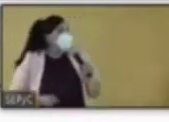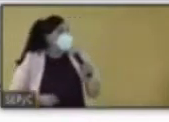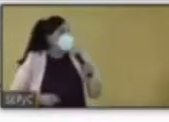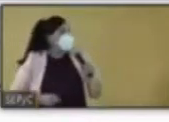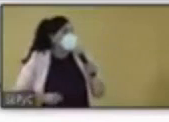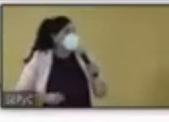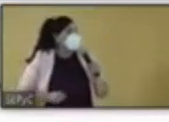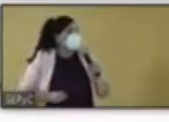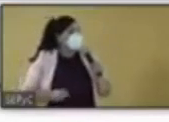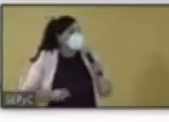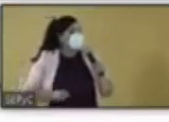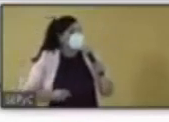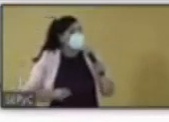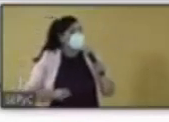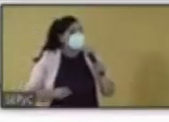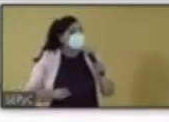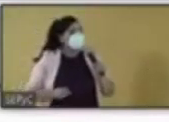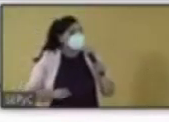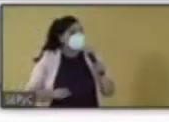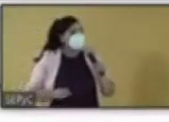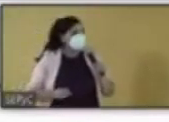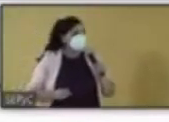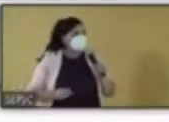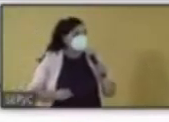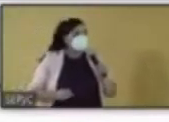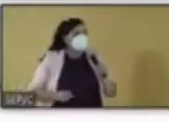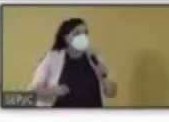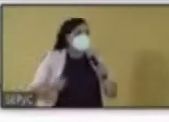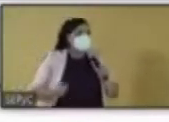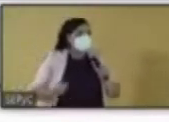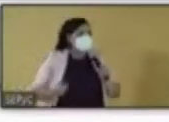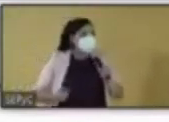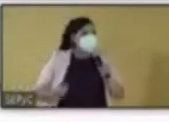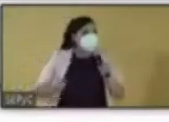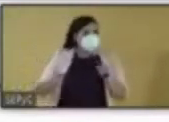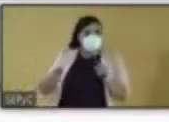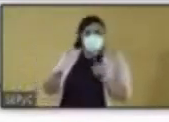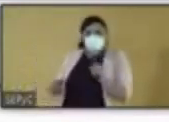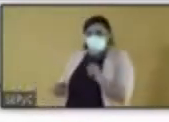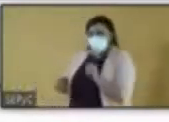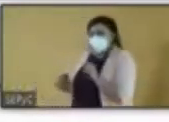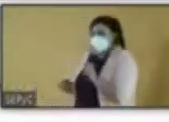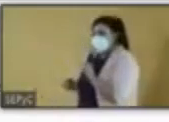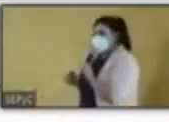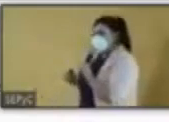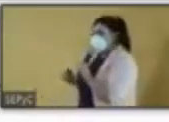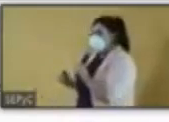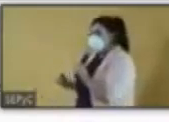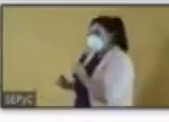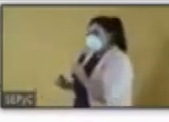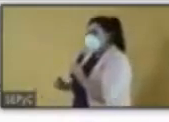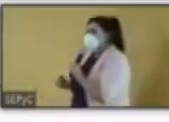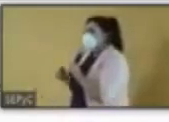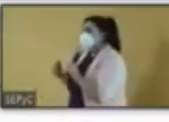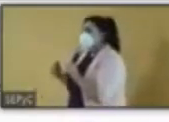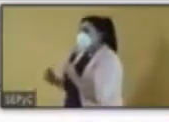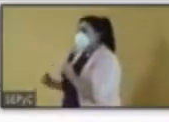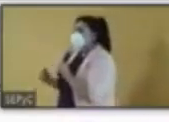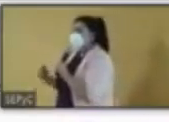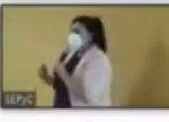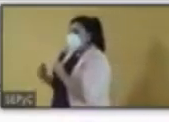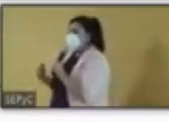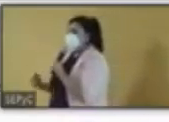Se encuentra por actividad financiera, es decir, yo tengo una inversión en alguna institución bancaria y al final